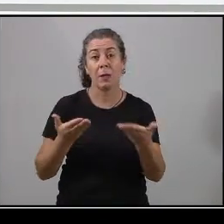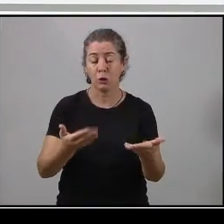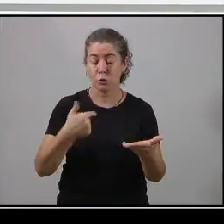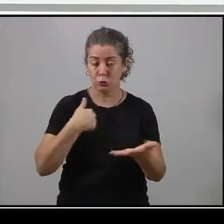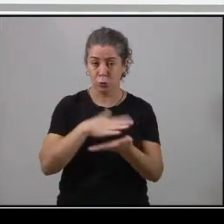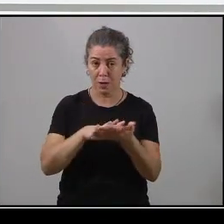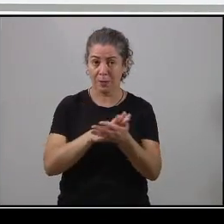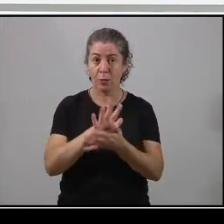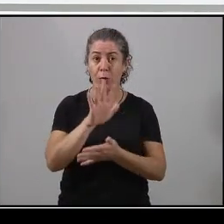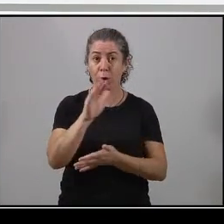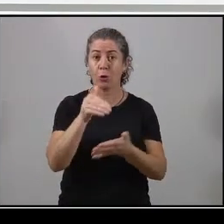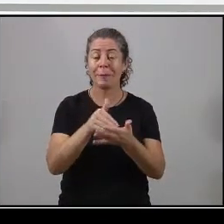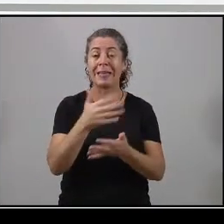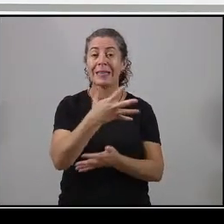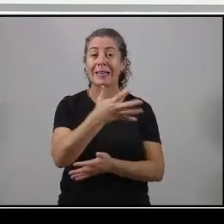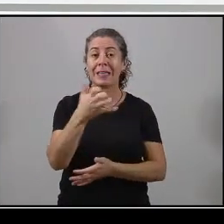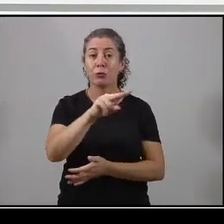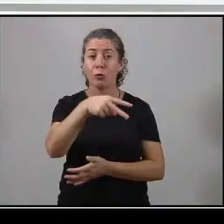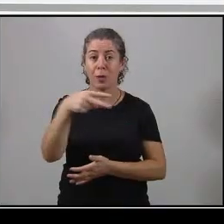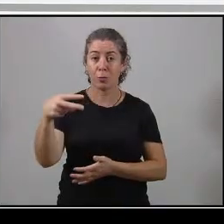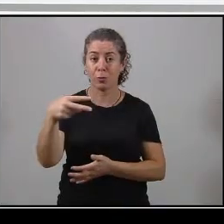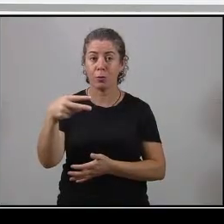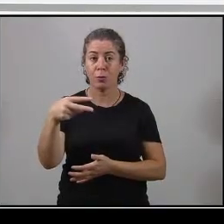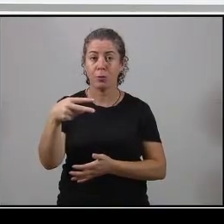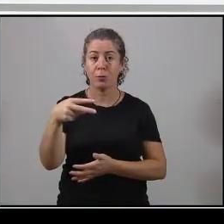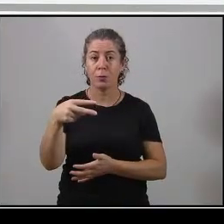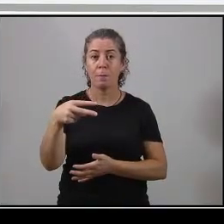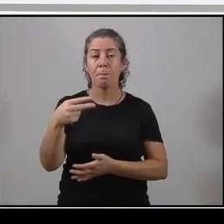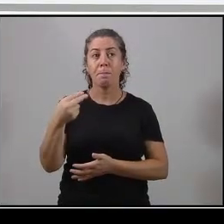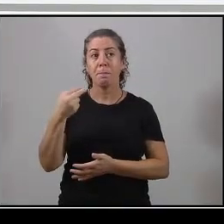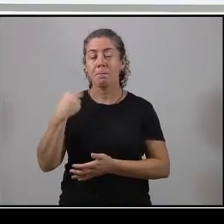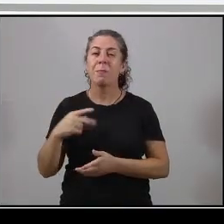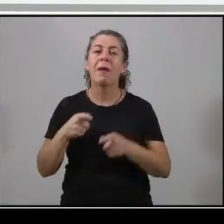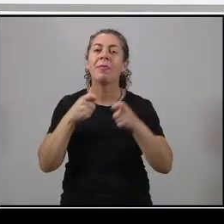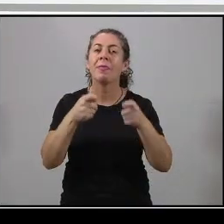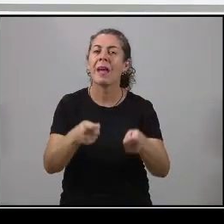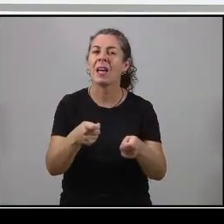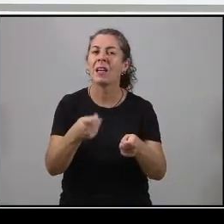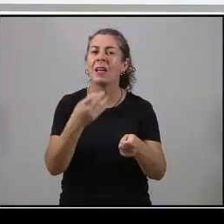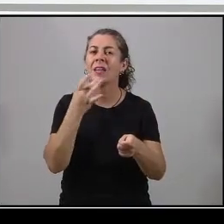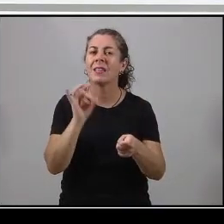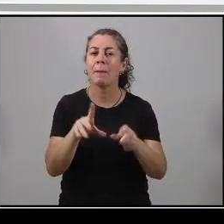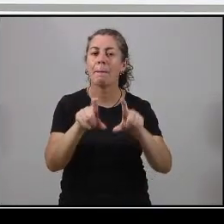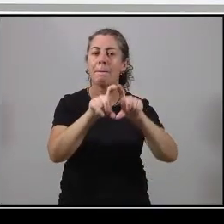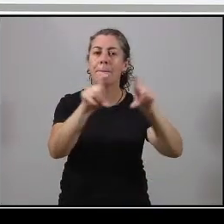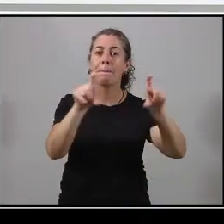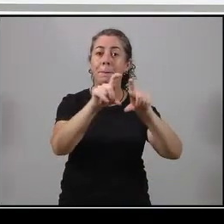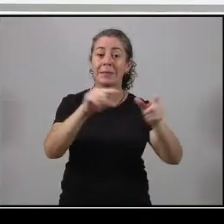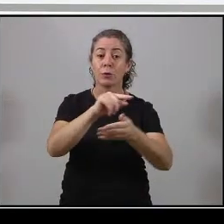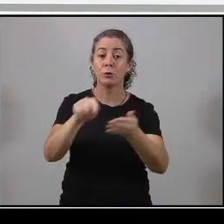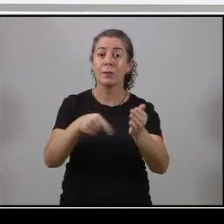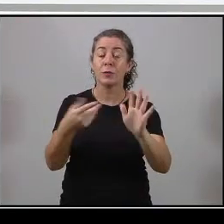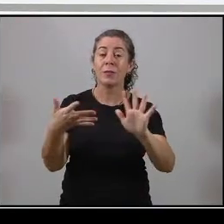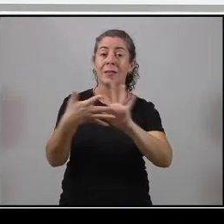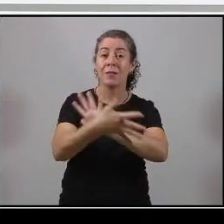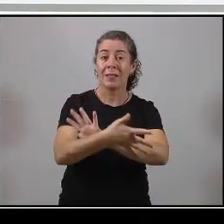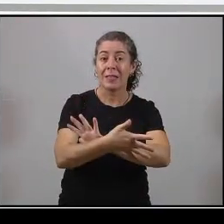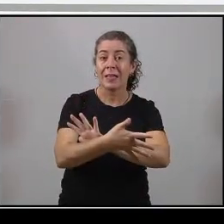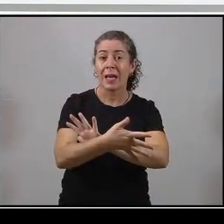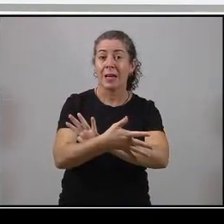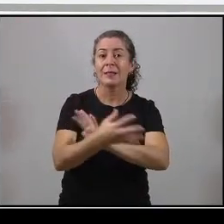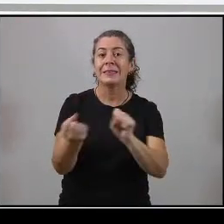referido, 5.500 euros, y se va a conceder a las empresas por contratación indefinida de